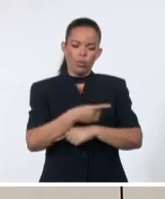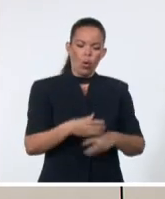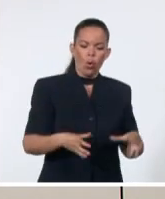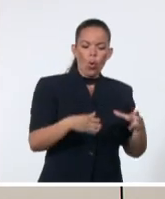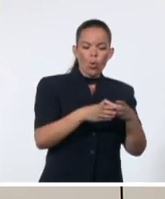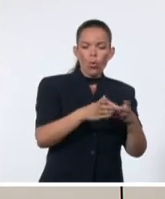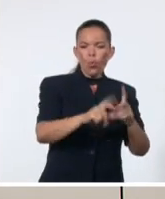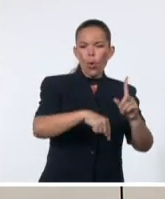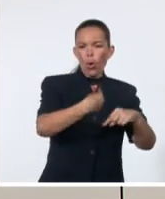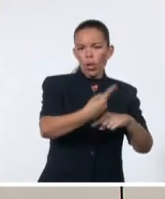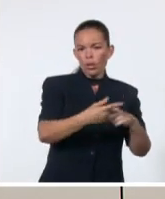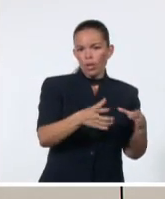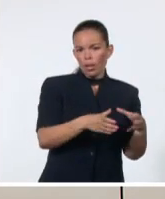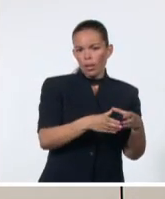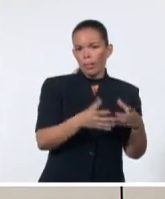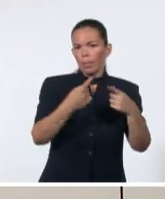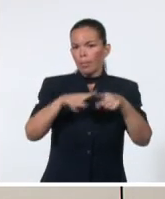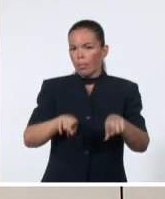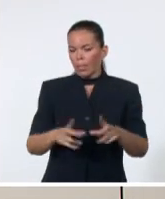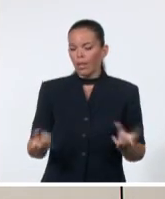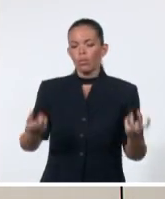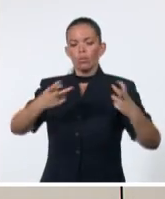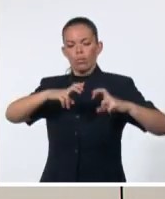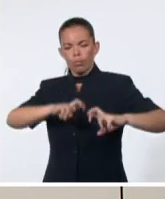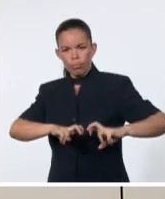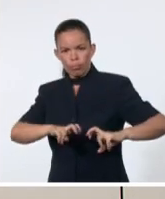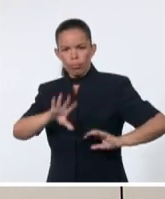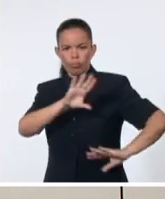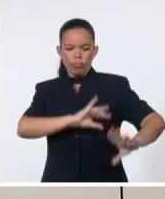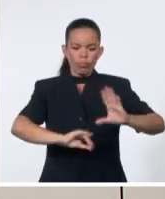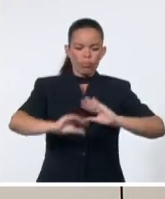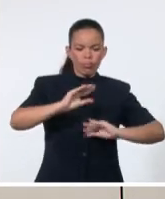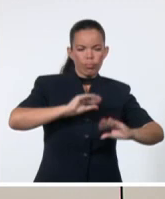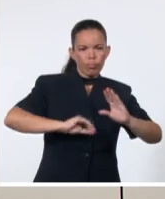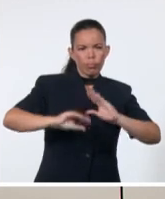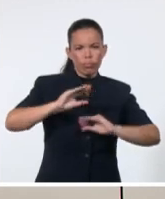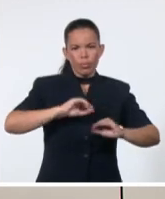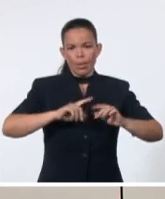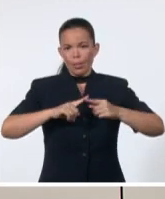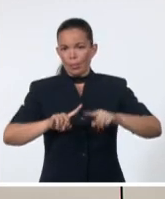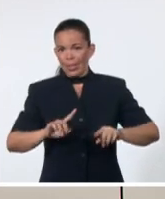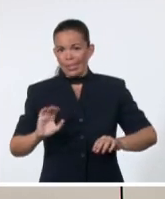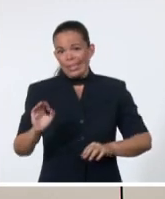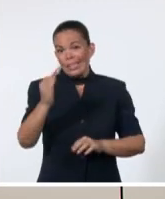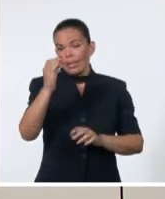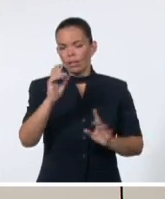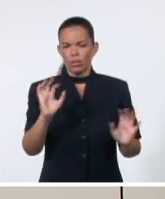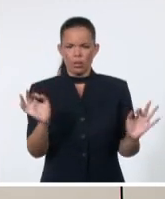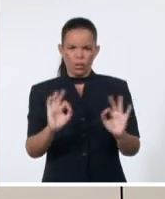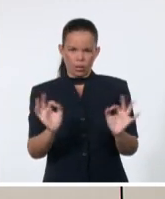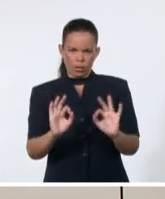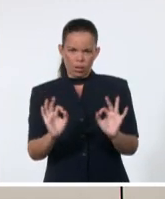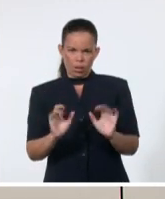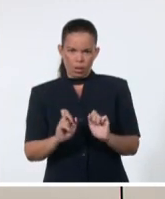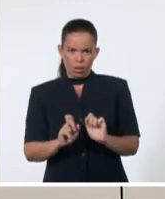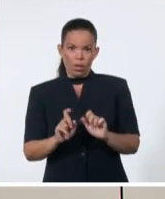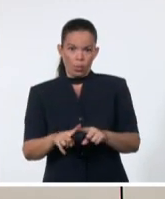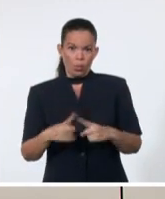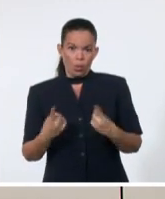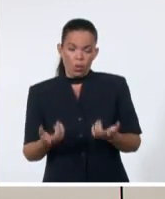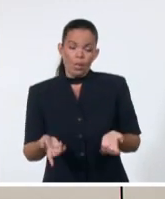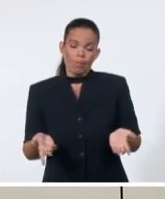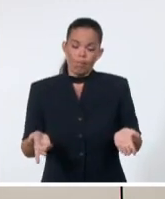que se quisiera, porque en varias oportunidades esa propia oposición le ha dado una literal patada a la